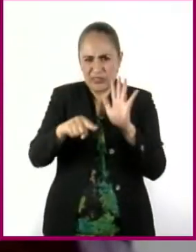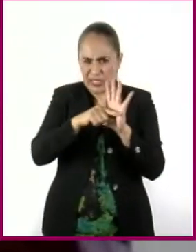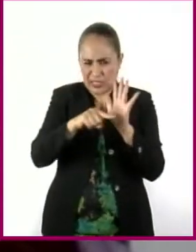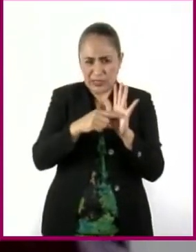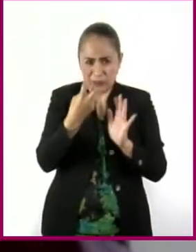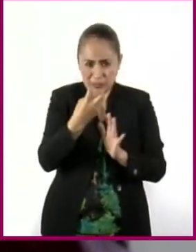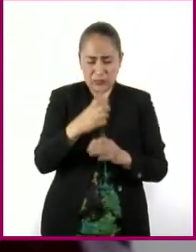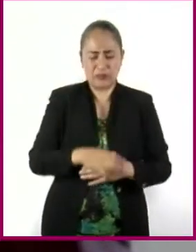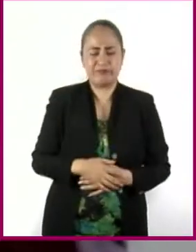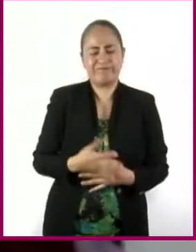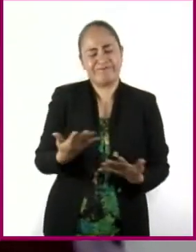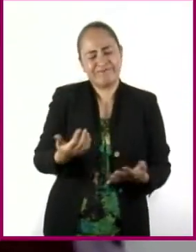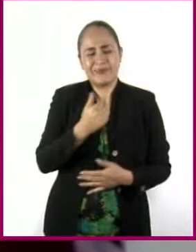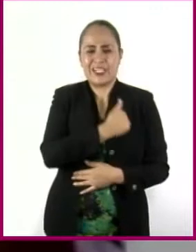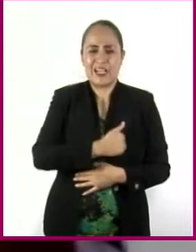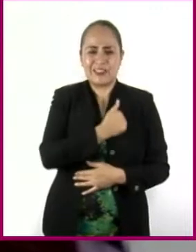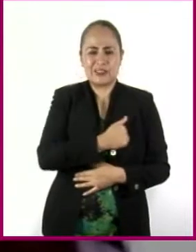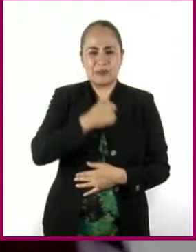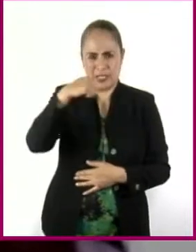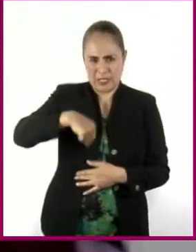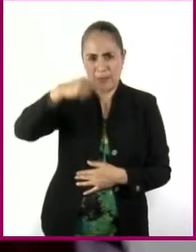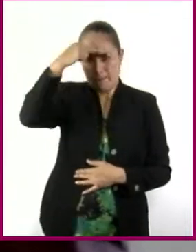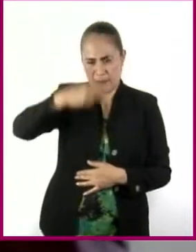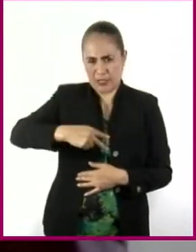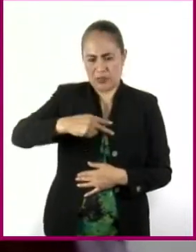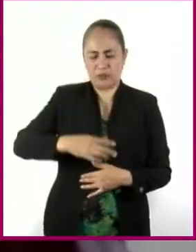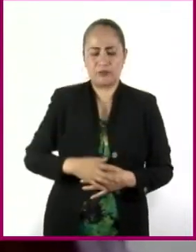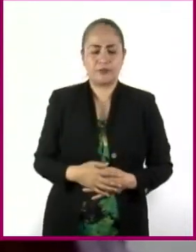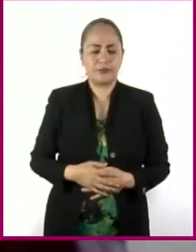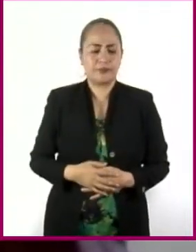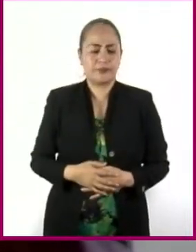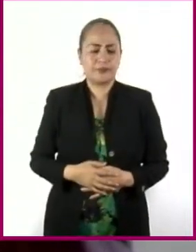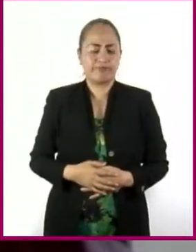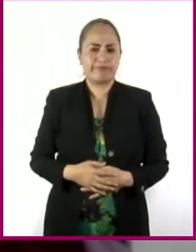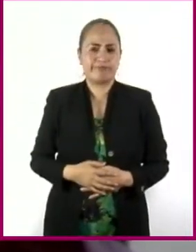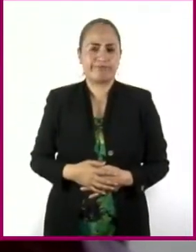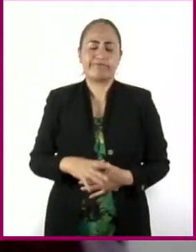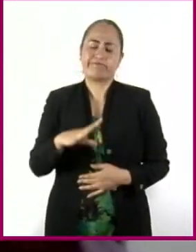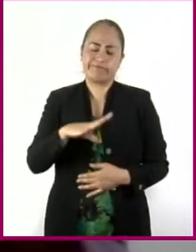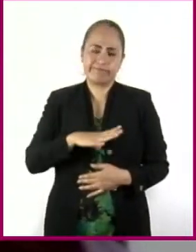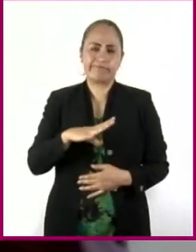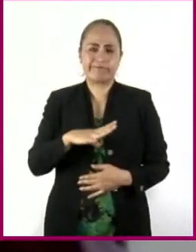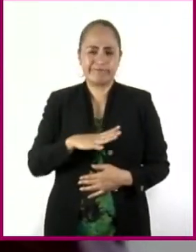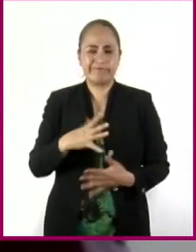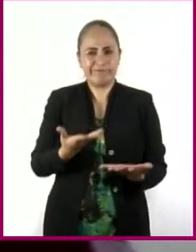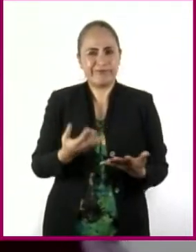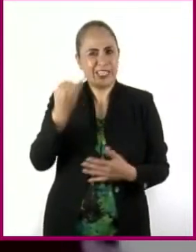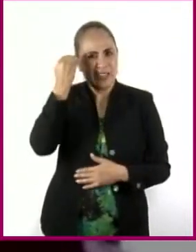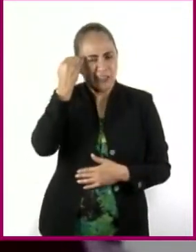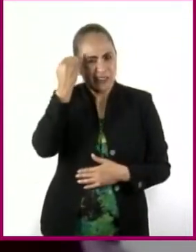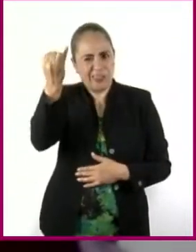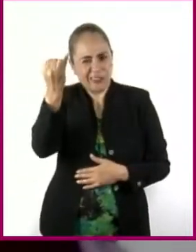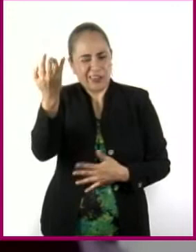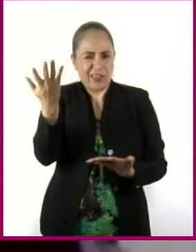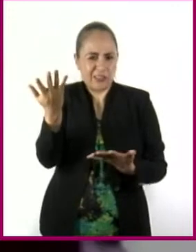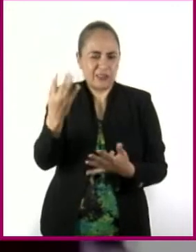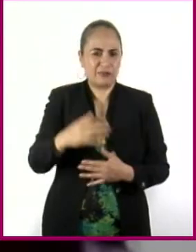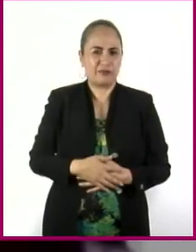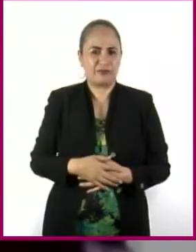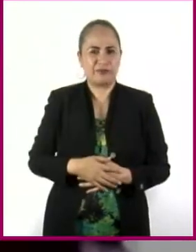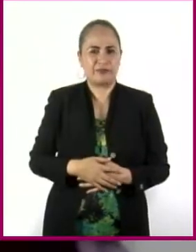Lamentablemente en nuestro país existe todavía un imaginario o la idea